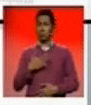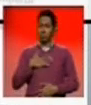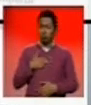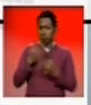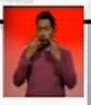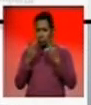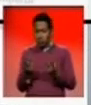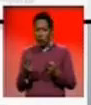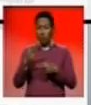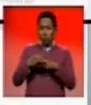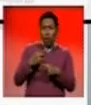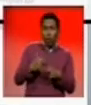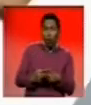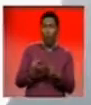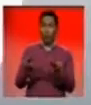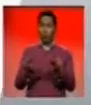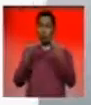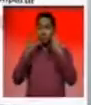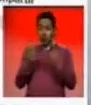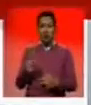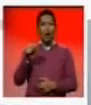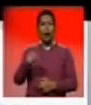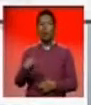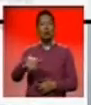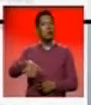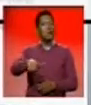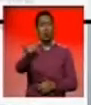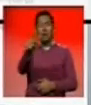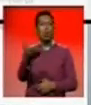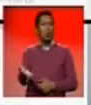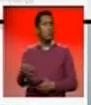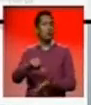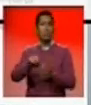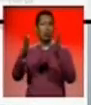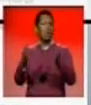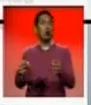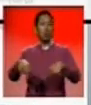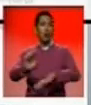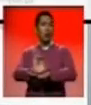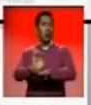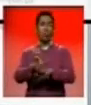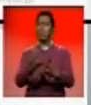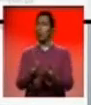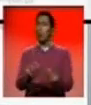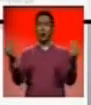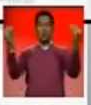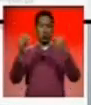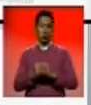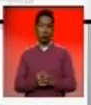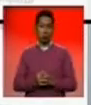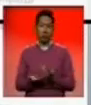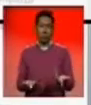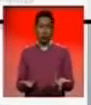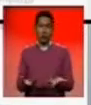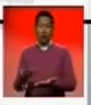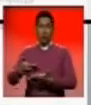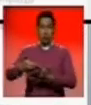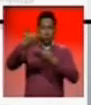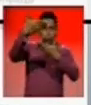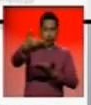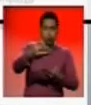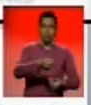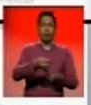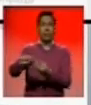toco sus nombres. Doy constancia de que siguen siendo ciudadanos desaparecidos. Al no existir una partida de